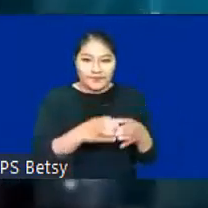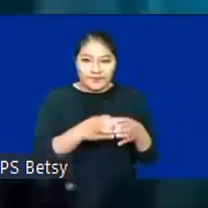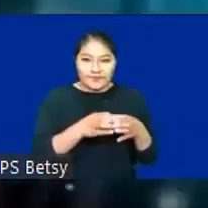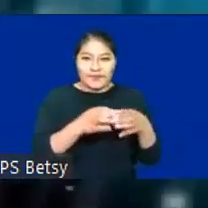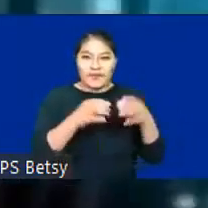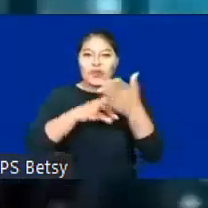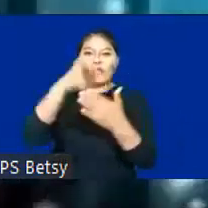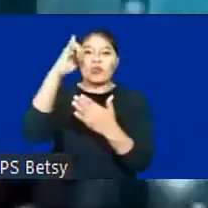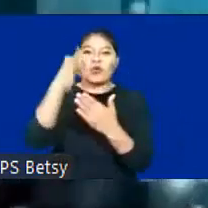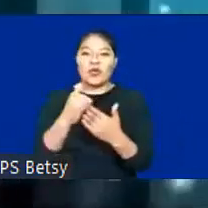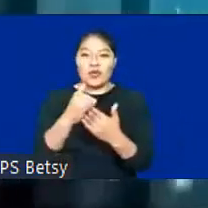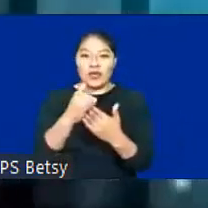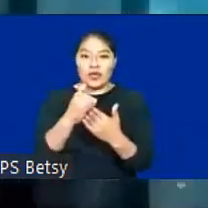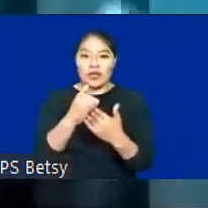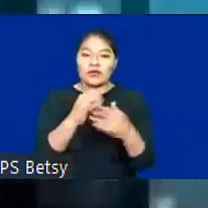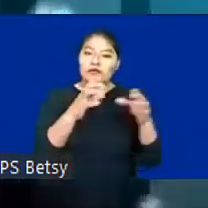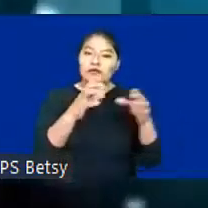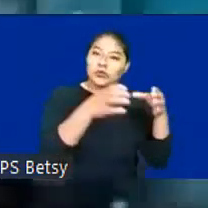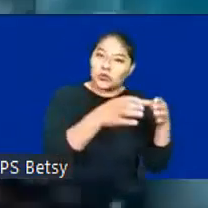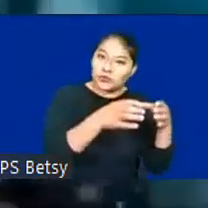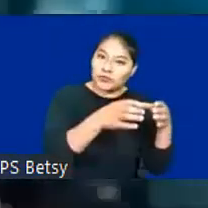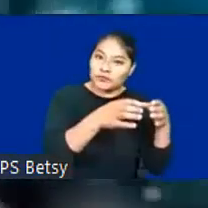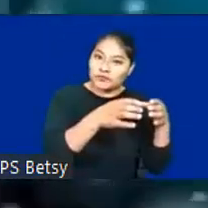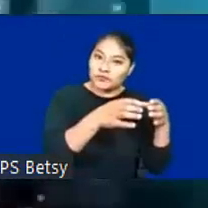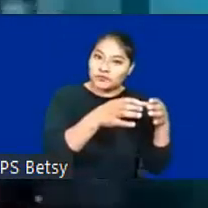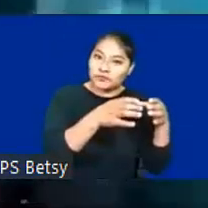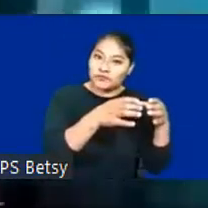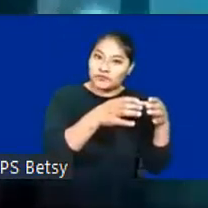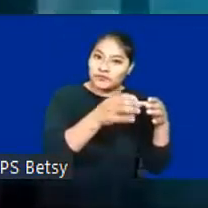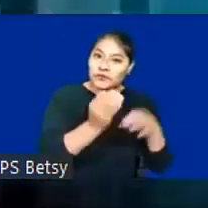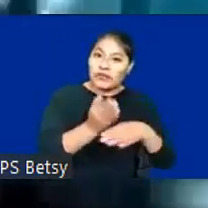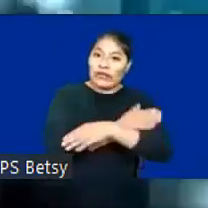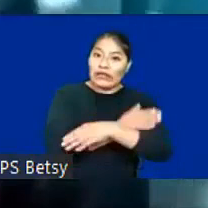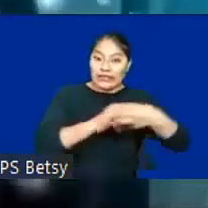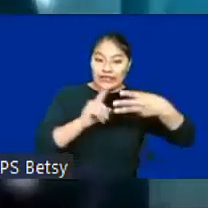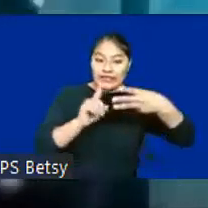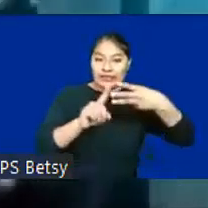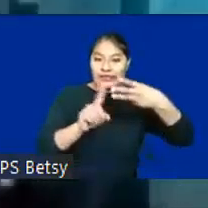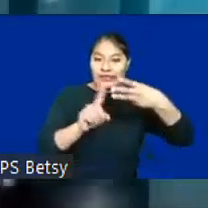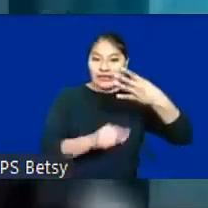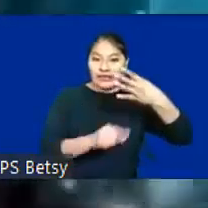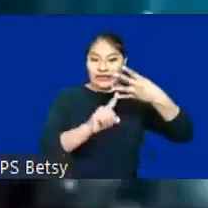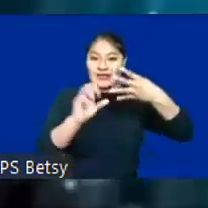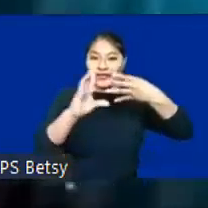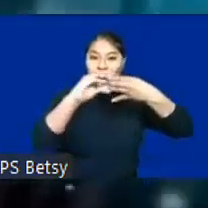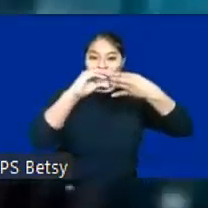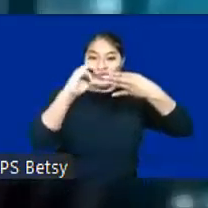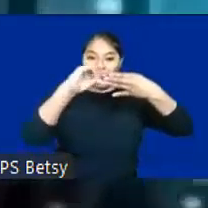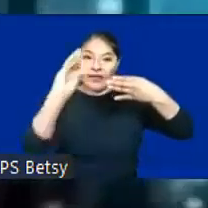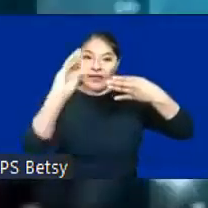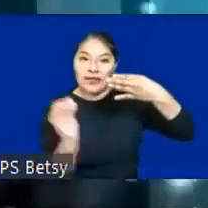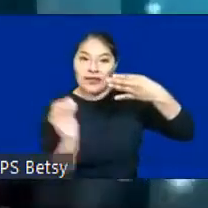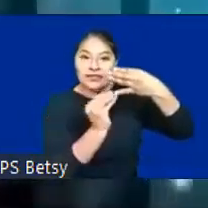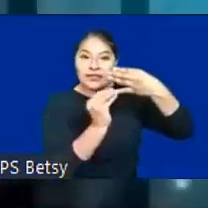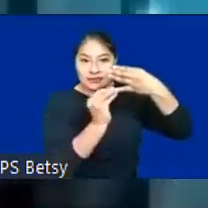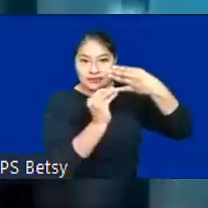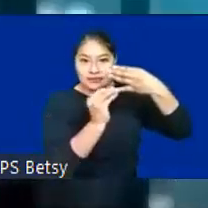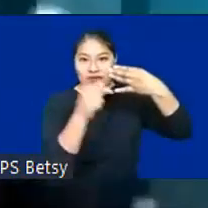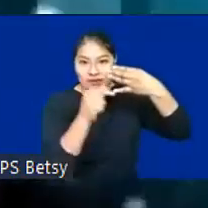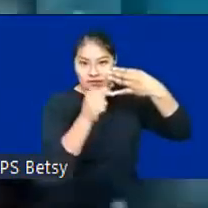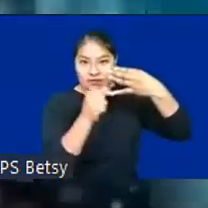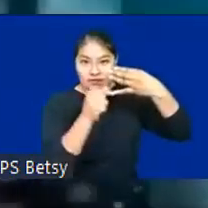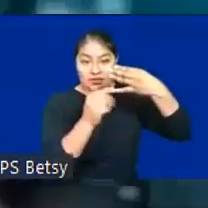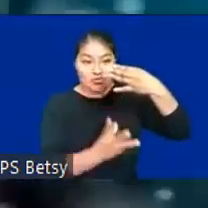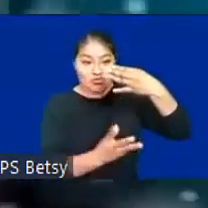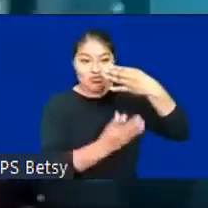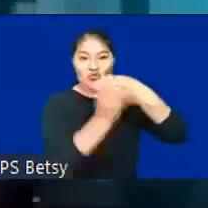después de desarrollar esos 3 aspectos anteriores y que se denomina el portafolio de proyectos de gobierno digital. Es un conjunto